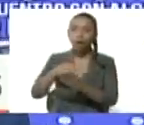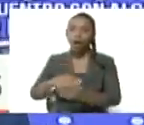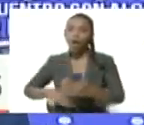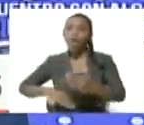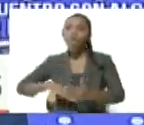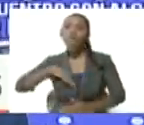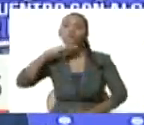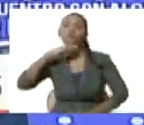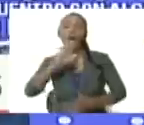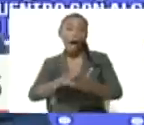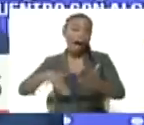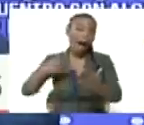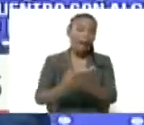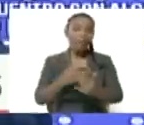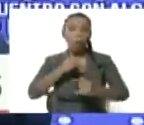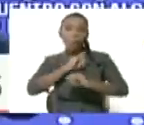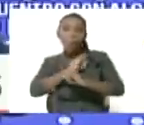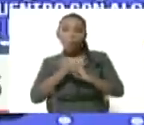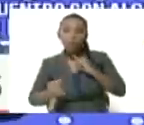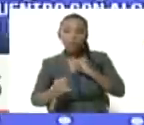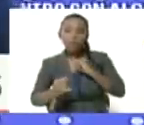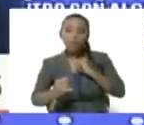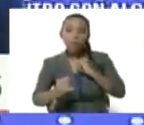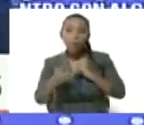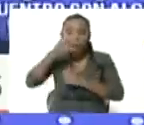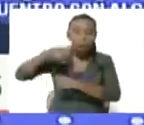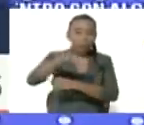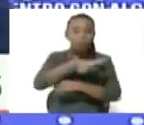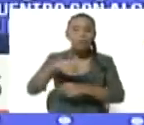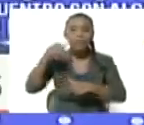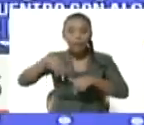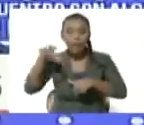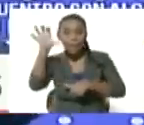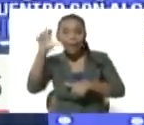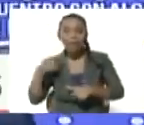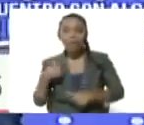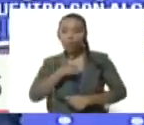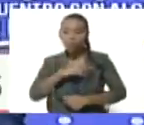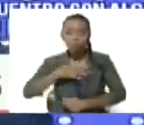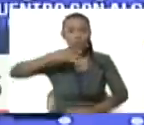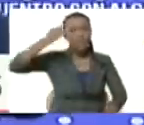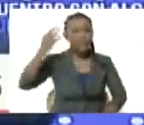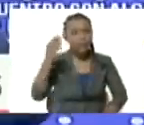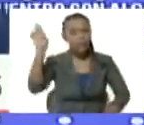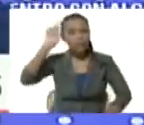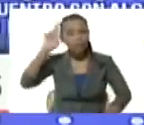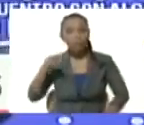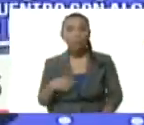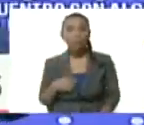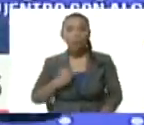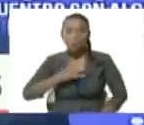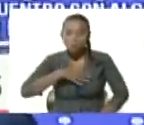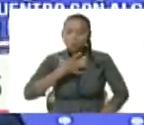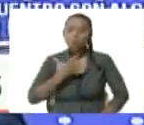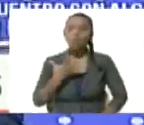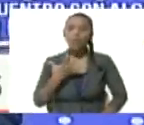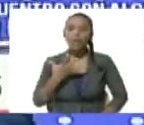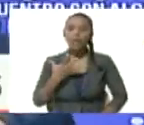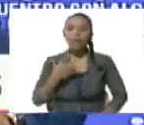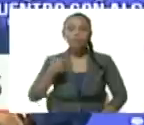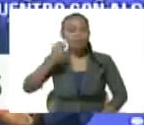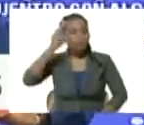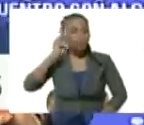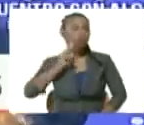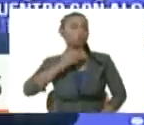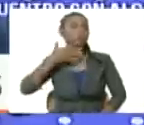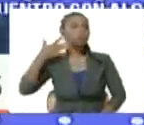último pueblo de este país. Solo nosotros tenemos la verdad y la razón, el poder y la moral.